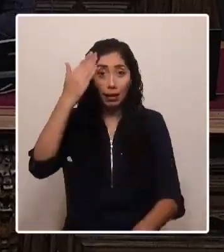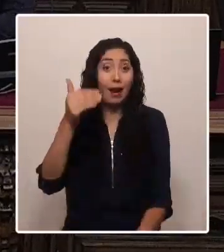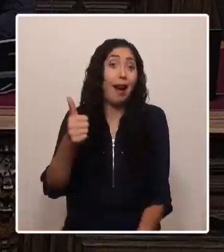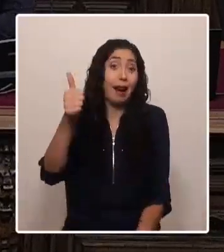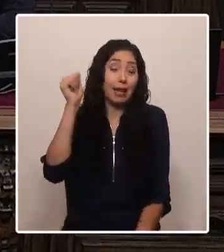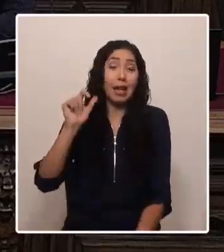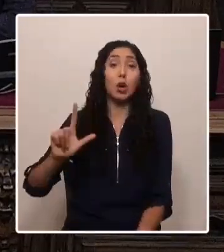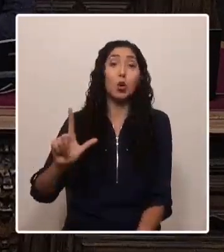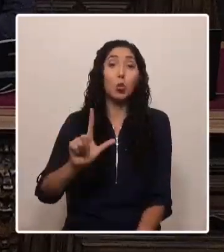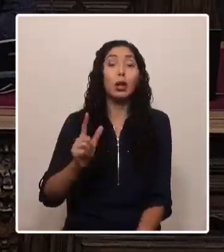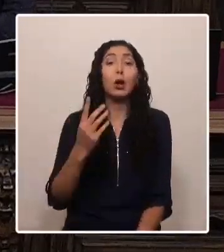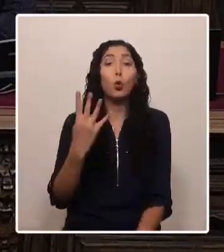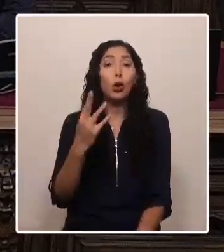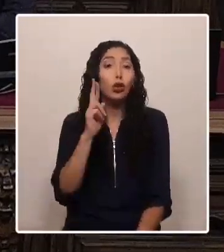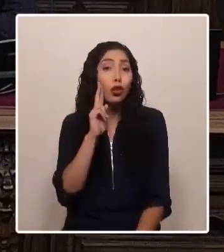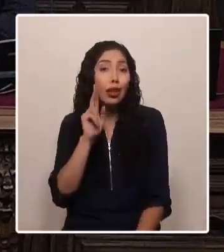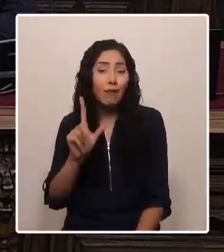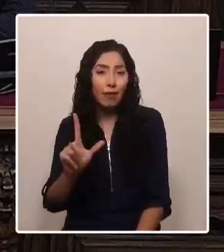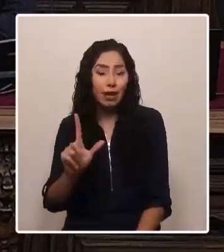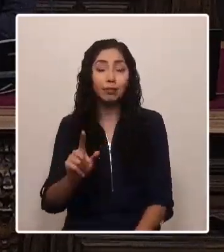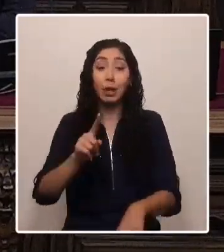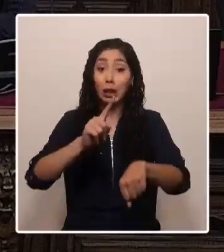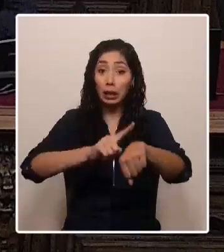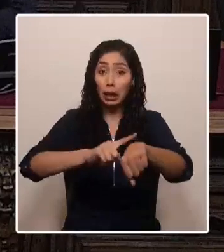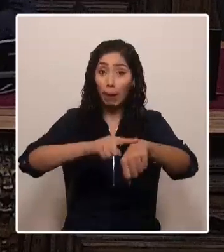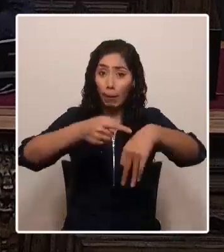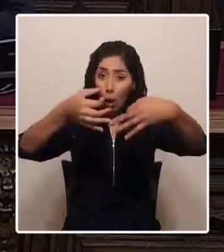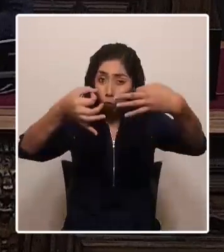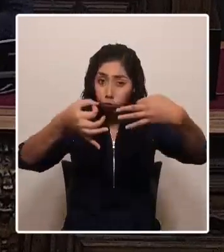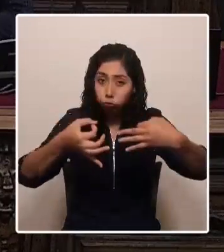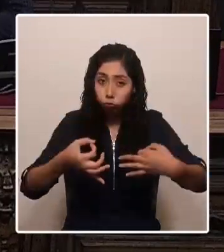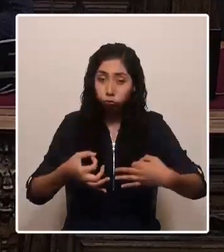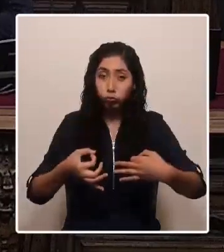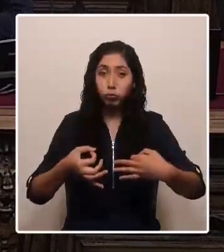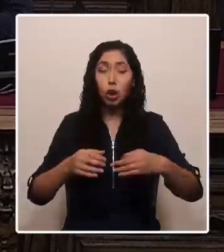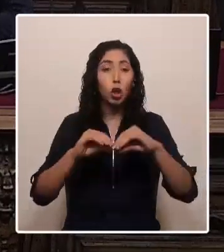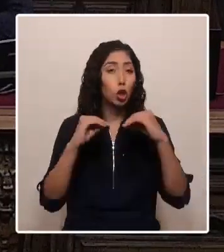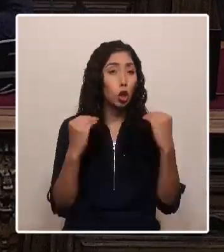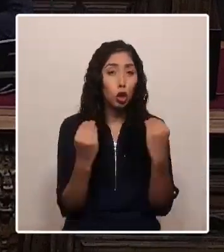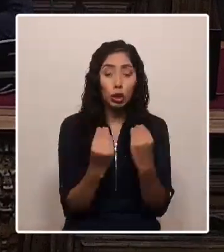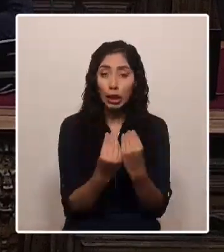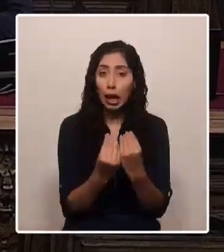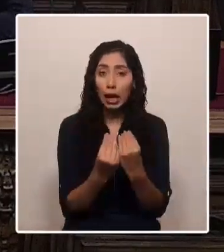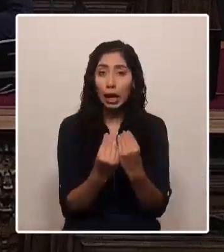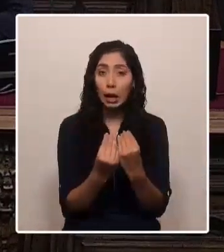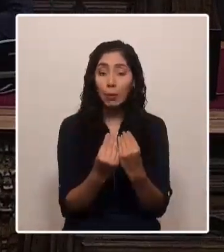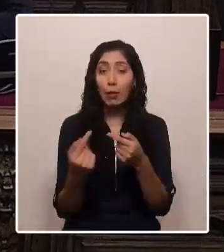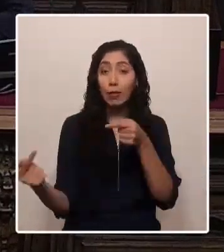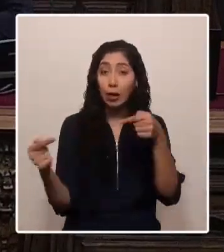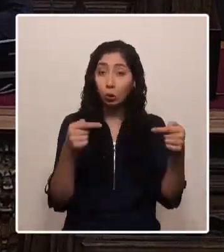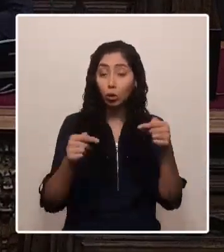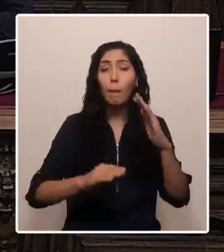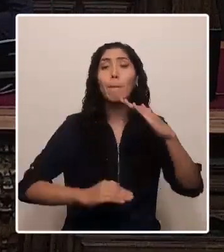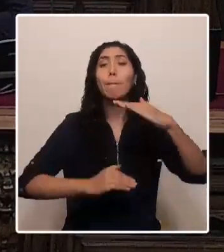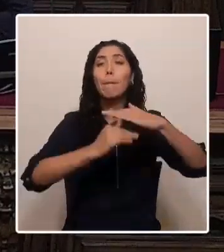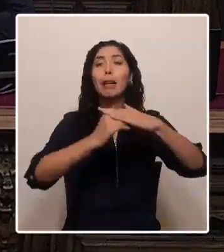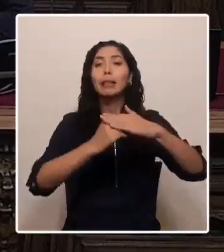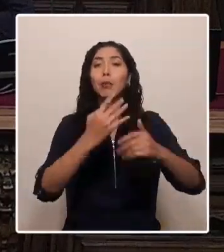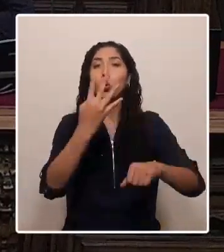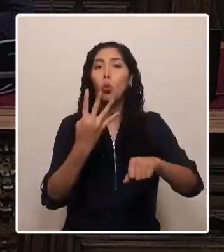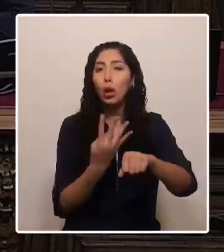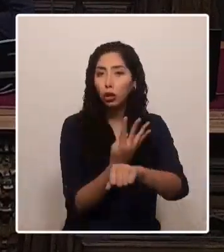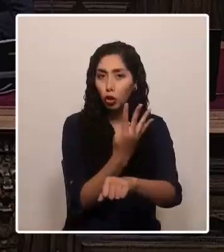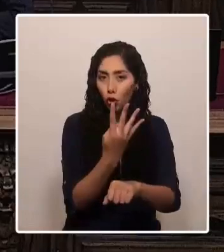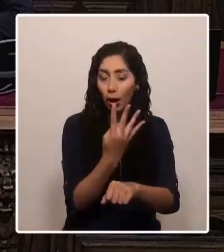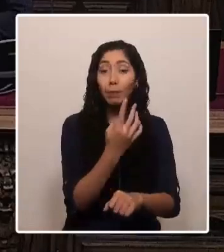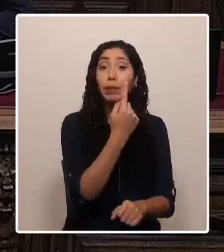lunes 4 de abril, el tiempo total para la discusión particular será como un máximo de 4 horas. Cada